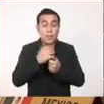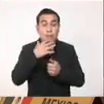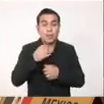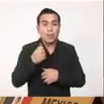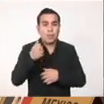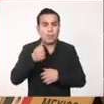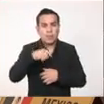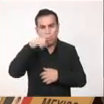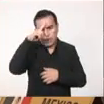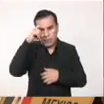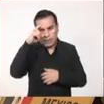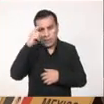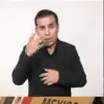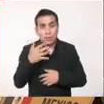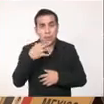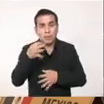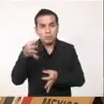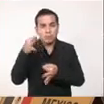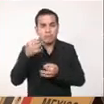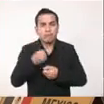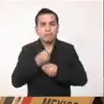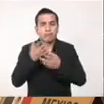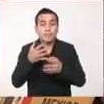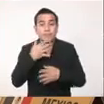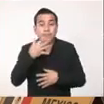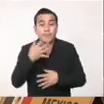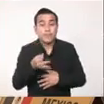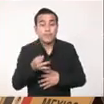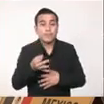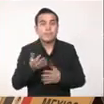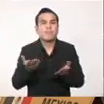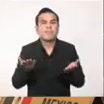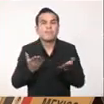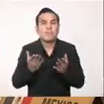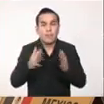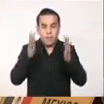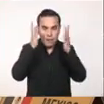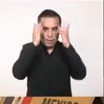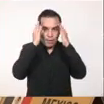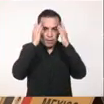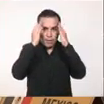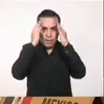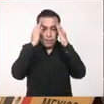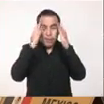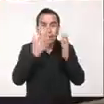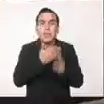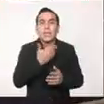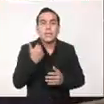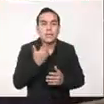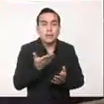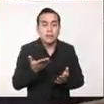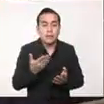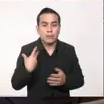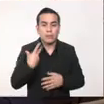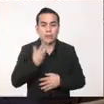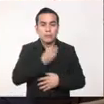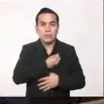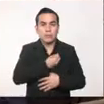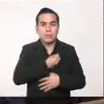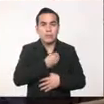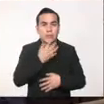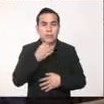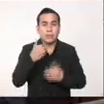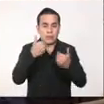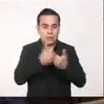hecho un comunicado, también mi Cancillería lo hizo, donde manifestamos la preocupación, pero donde pusimos que para nosotros